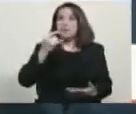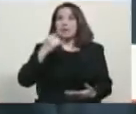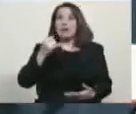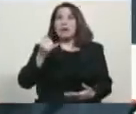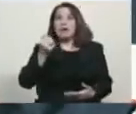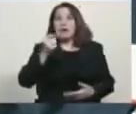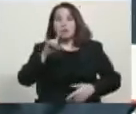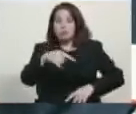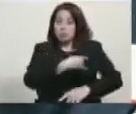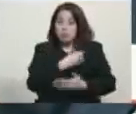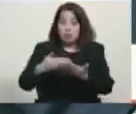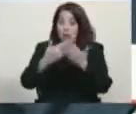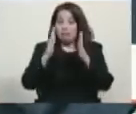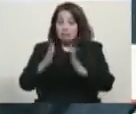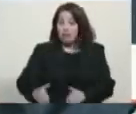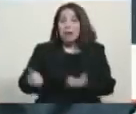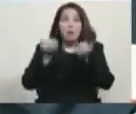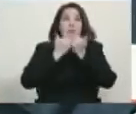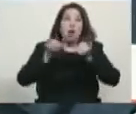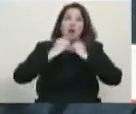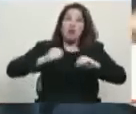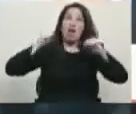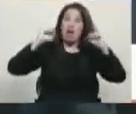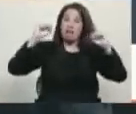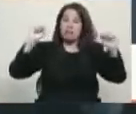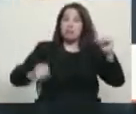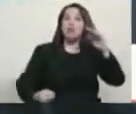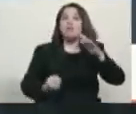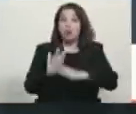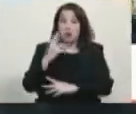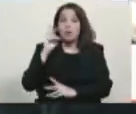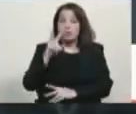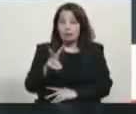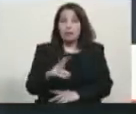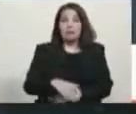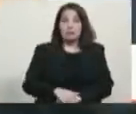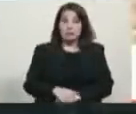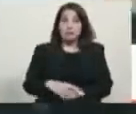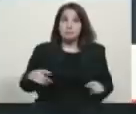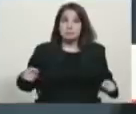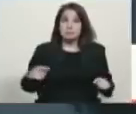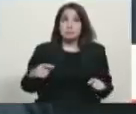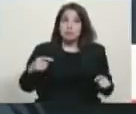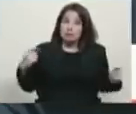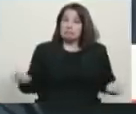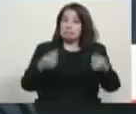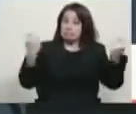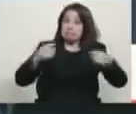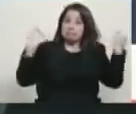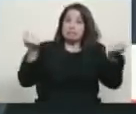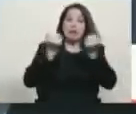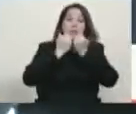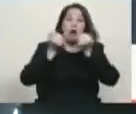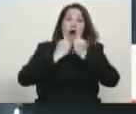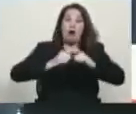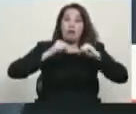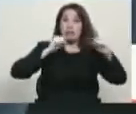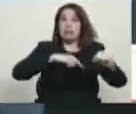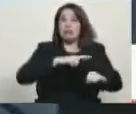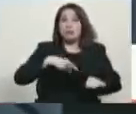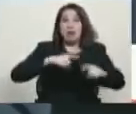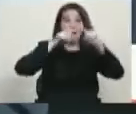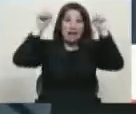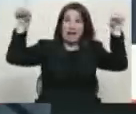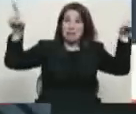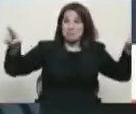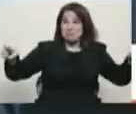Trump lo reciben los propios estudiantes de Miami, la Florida. La Florida. donde la campaña contra nosotros es brutal, con una pancarta